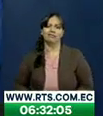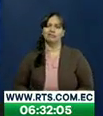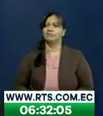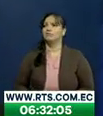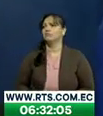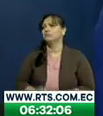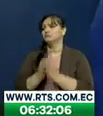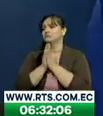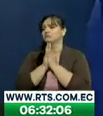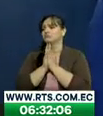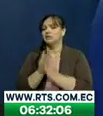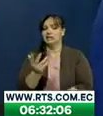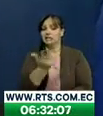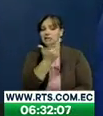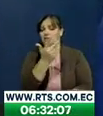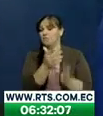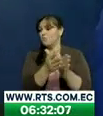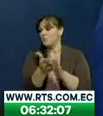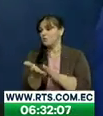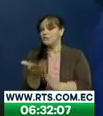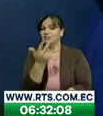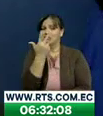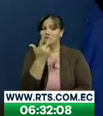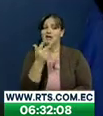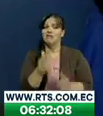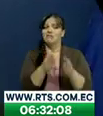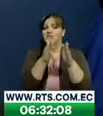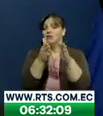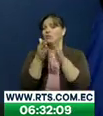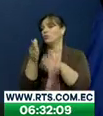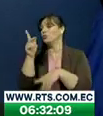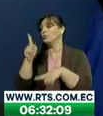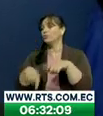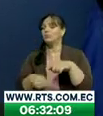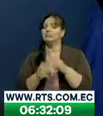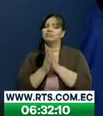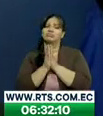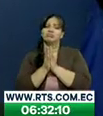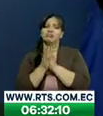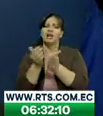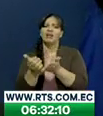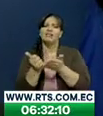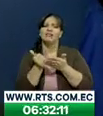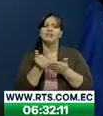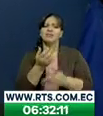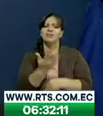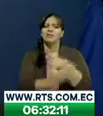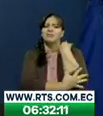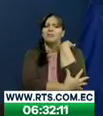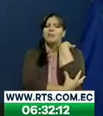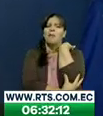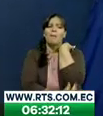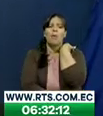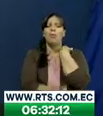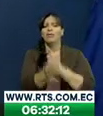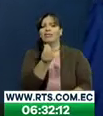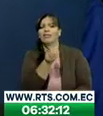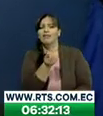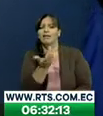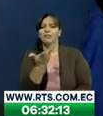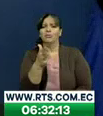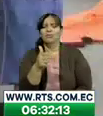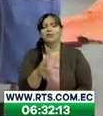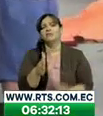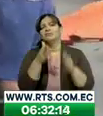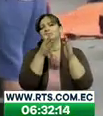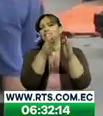persona de buen corazón que si lo puede hacer, que lo haga. Mamá e hijo que están ahorita en este momento fallecidos y necesito una ayuda por ellos.